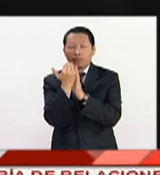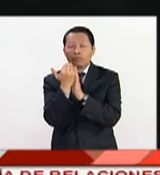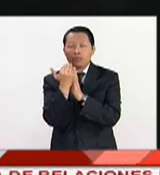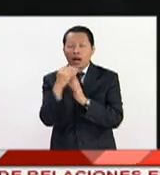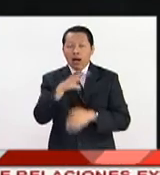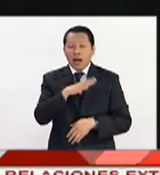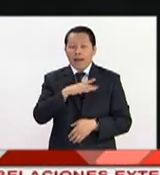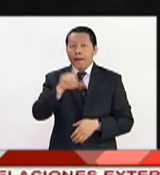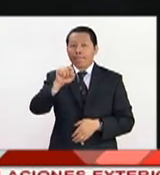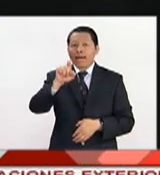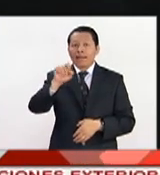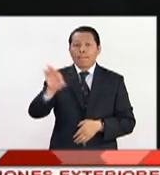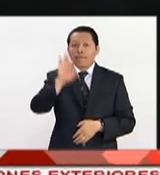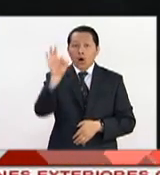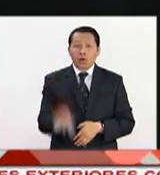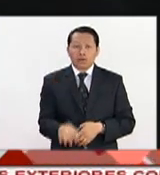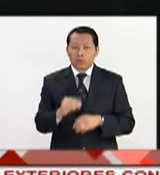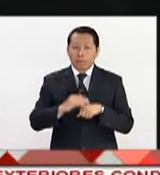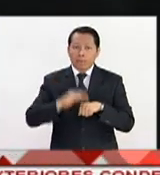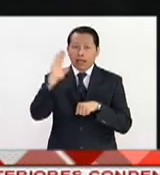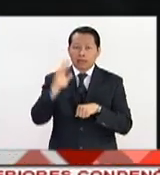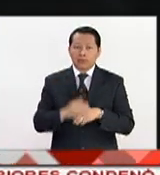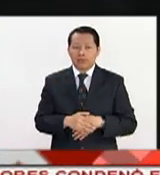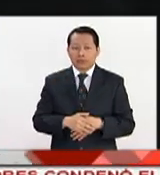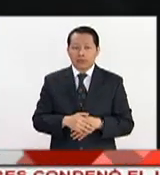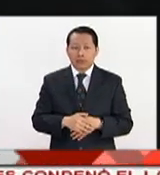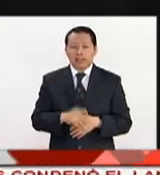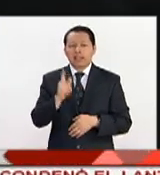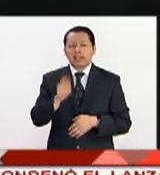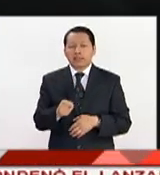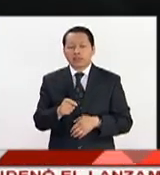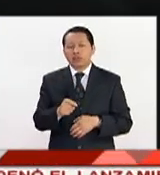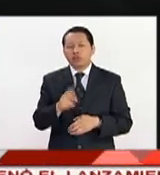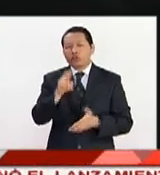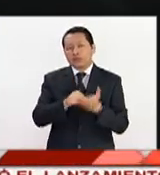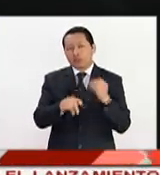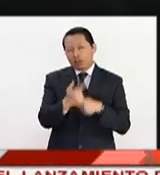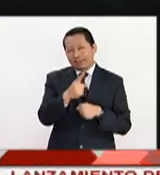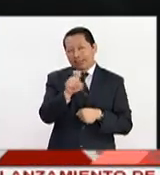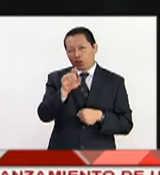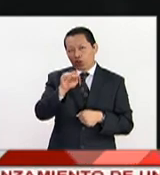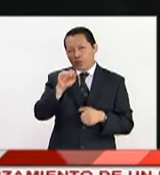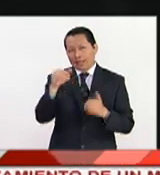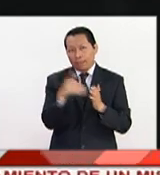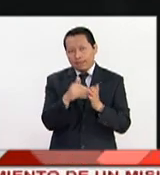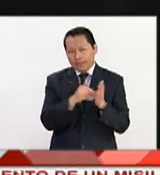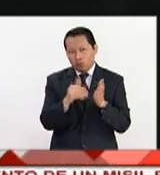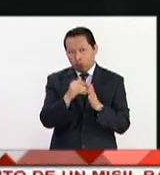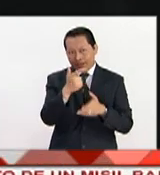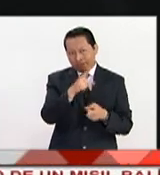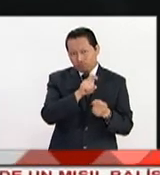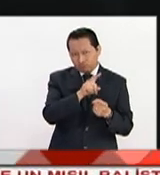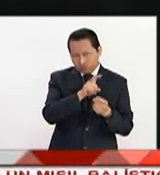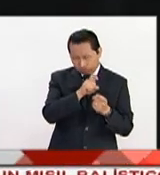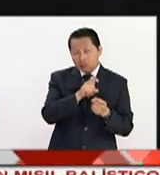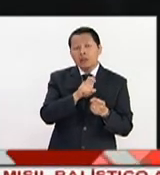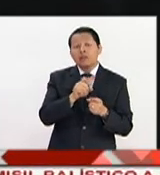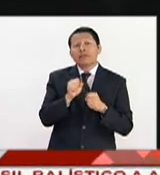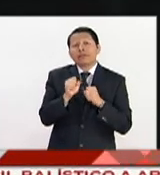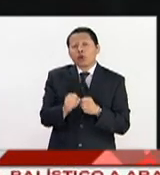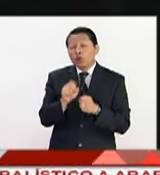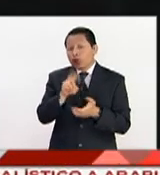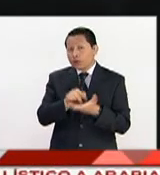reales 20%. Estábamos recaudando en el 12 190,000 millones, seguramente cerraremos